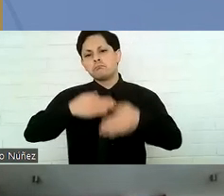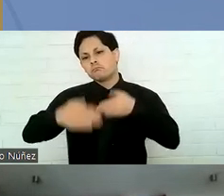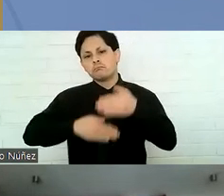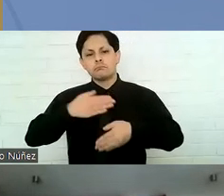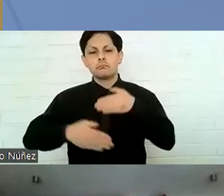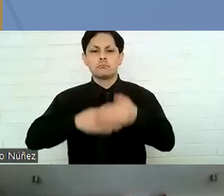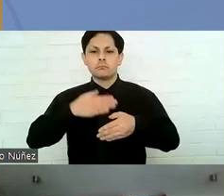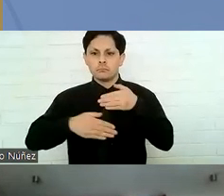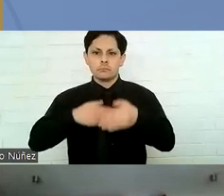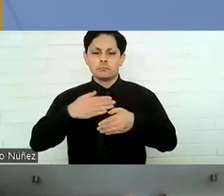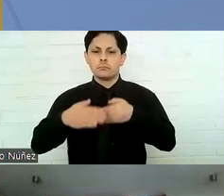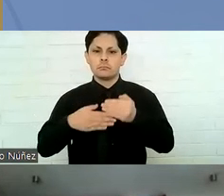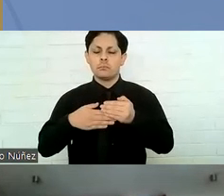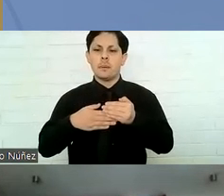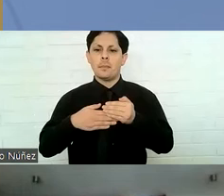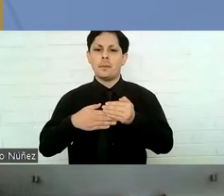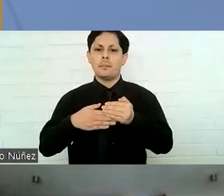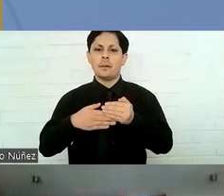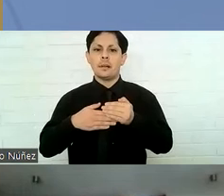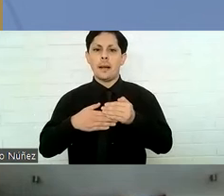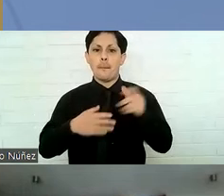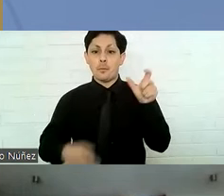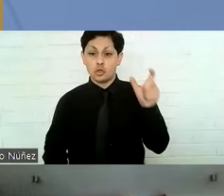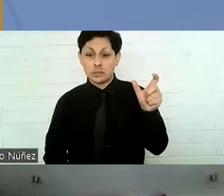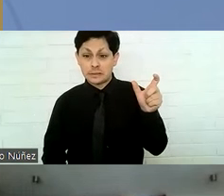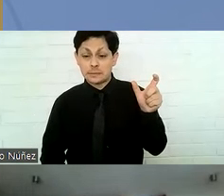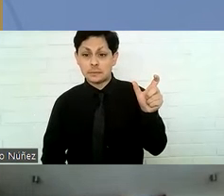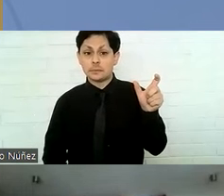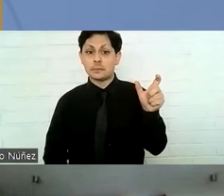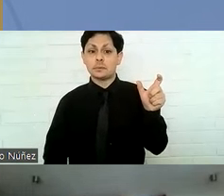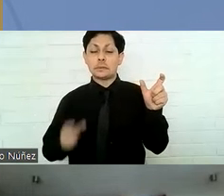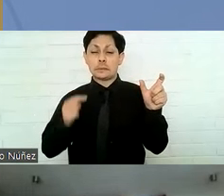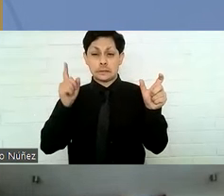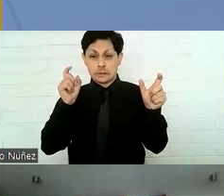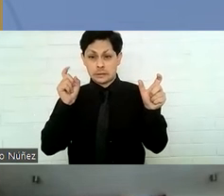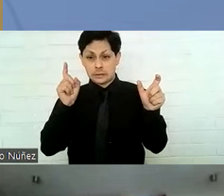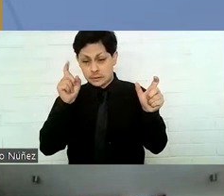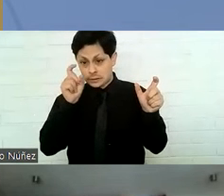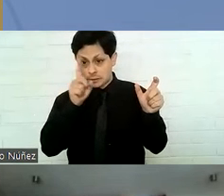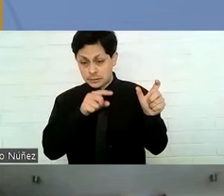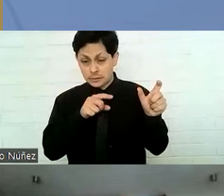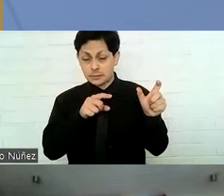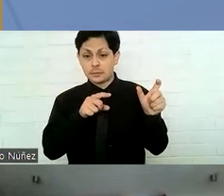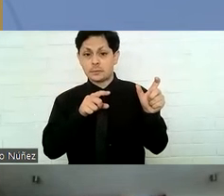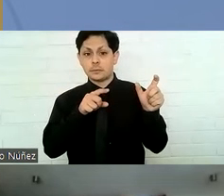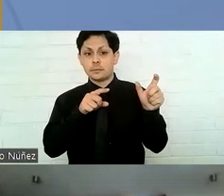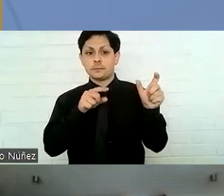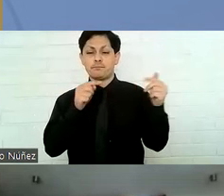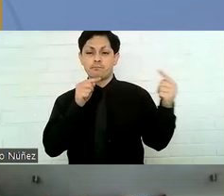Y la posición crítica es justamente una forma de interpelar a todas estas